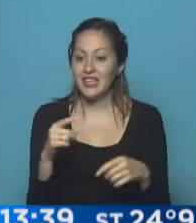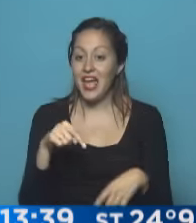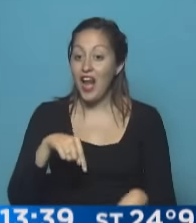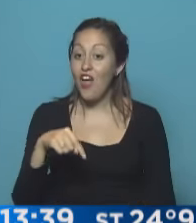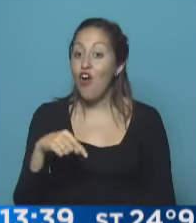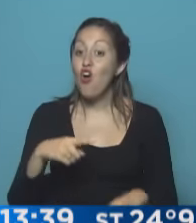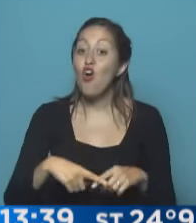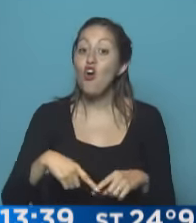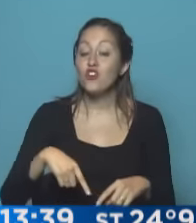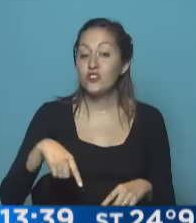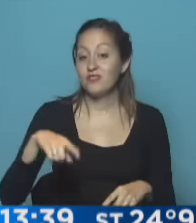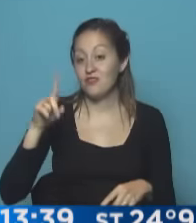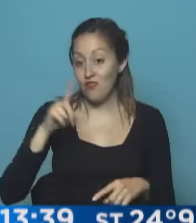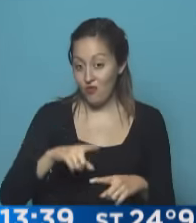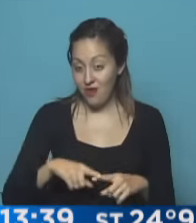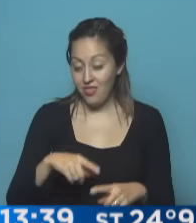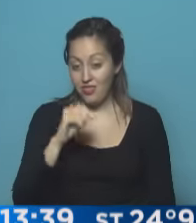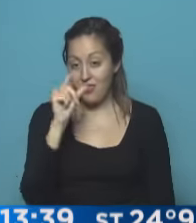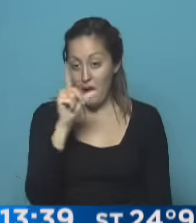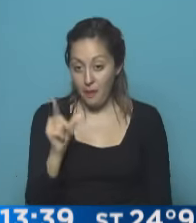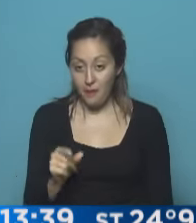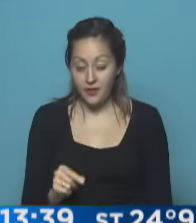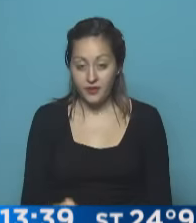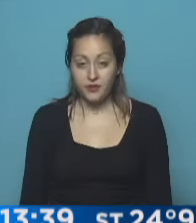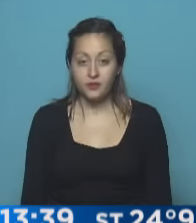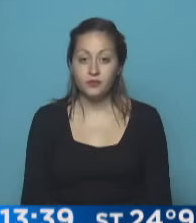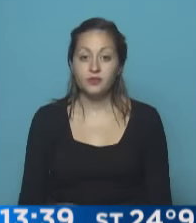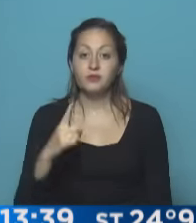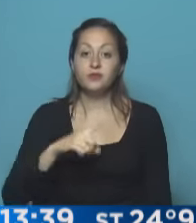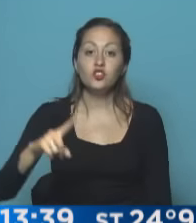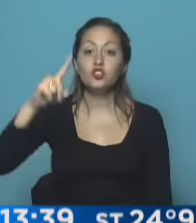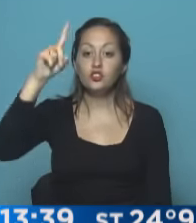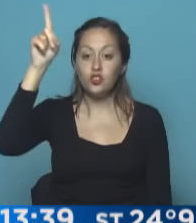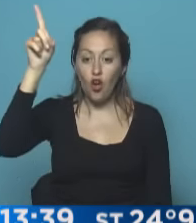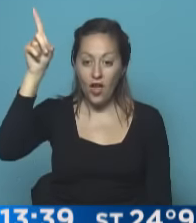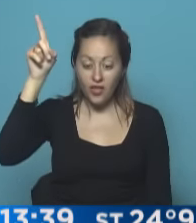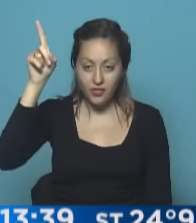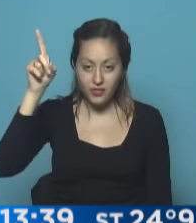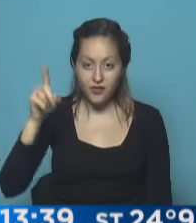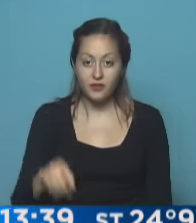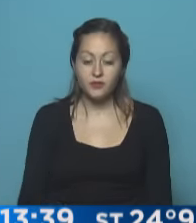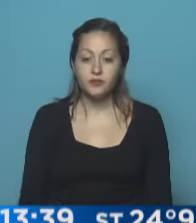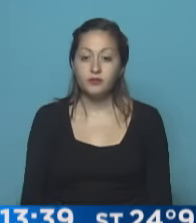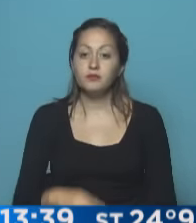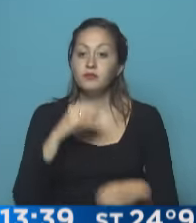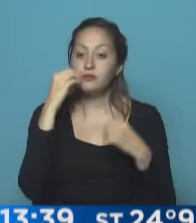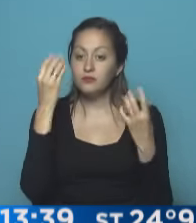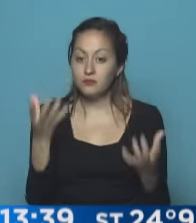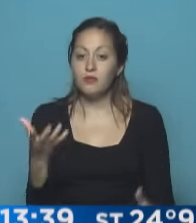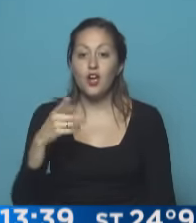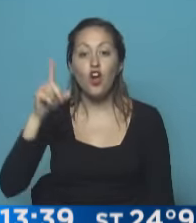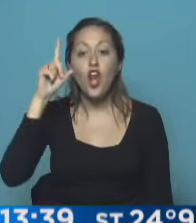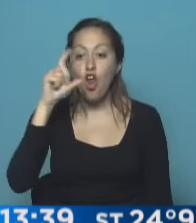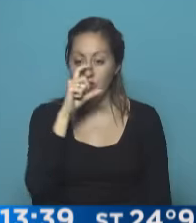en todo el territorio del país. Y arrancamos con el noreste. Fíjense, proceso de mejoramiento en el norte